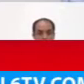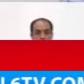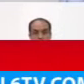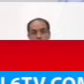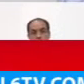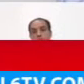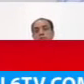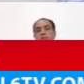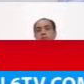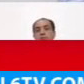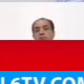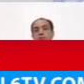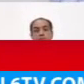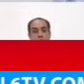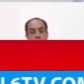dan,